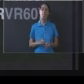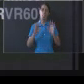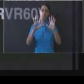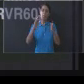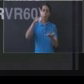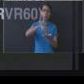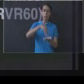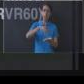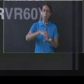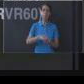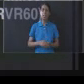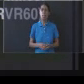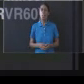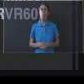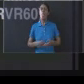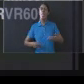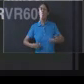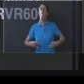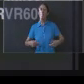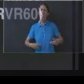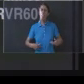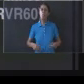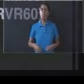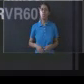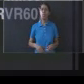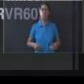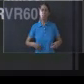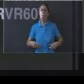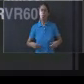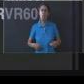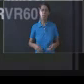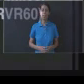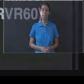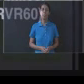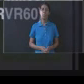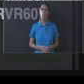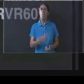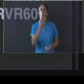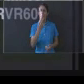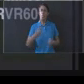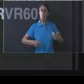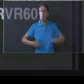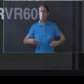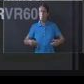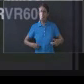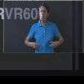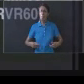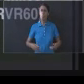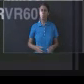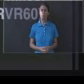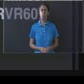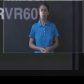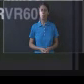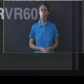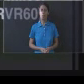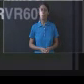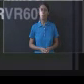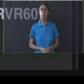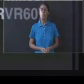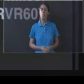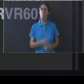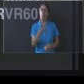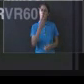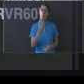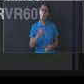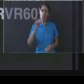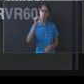Y es que a veces afecta, hermano. A veces, ¿cómo afecta? Mira, a veces le pueden decir, hermano,